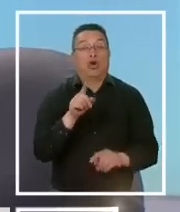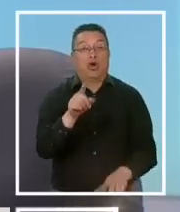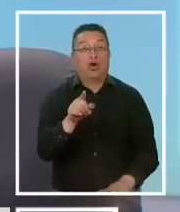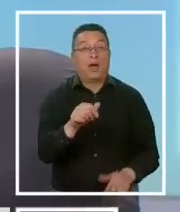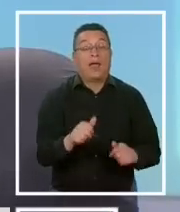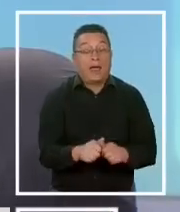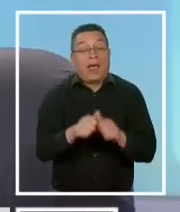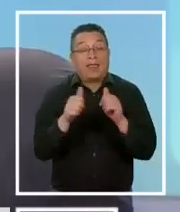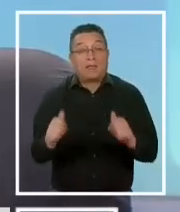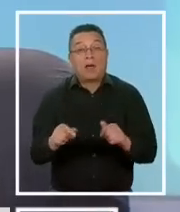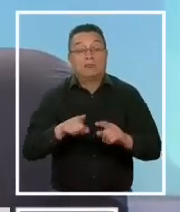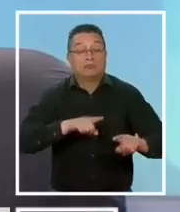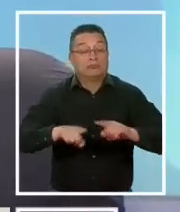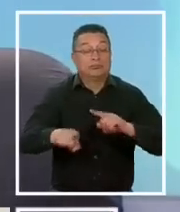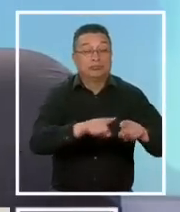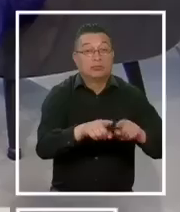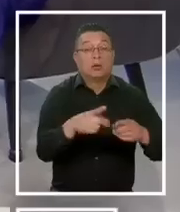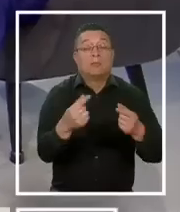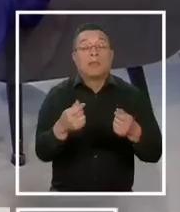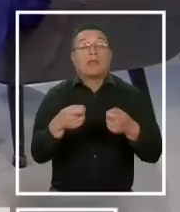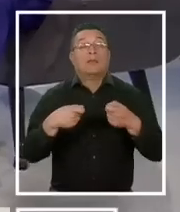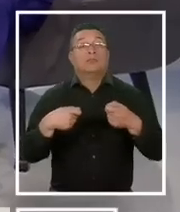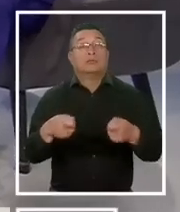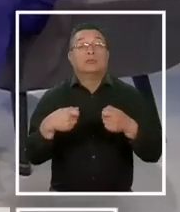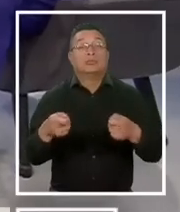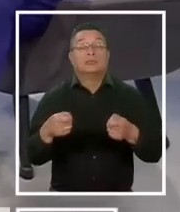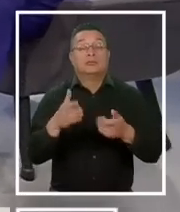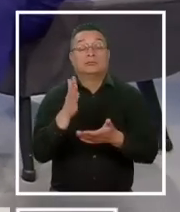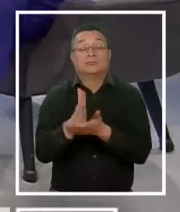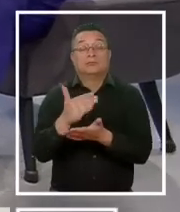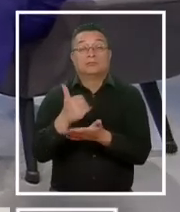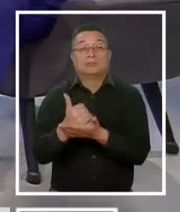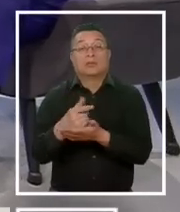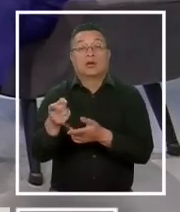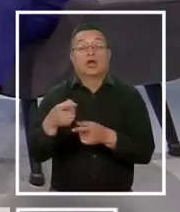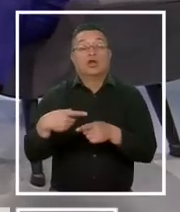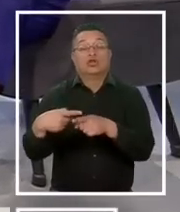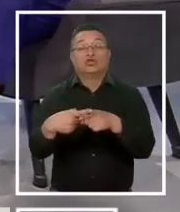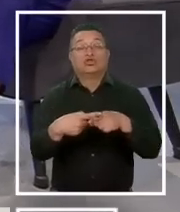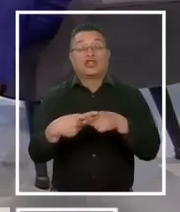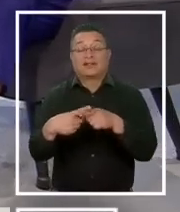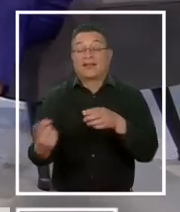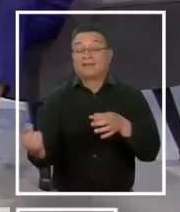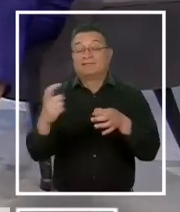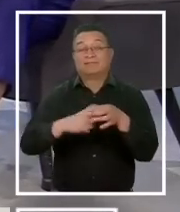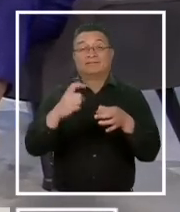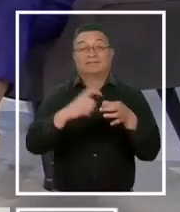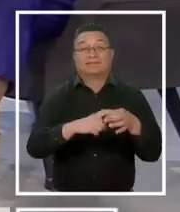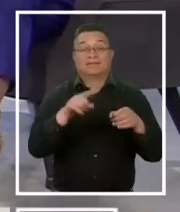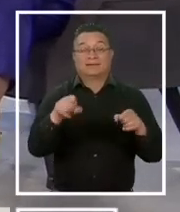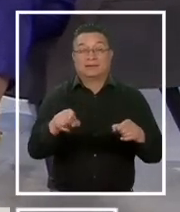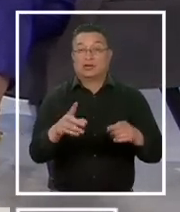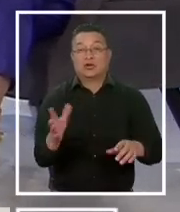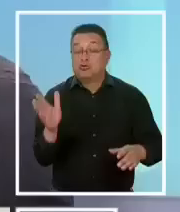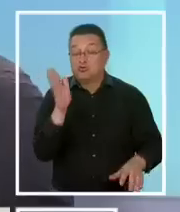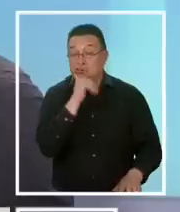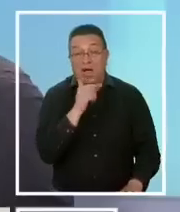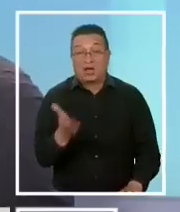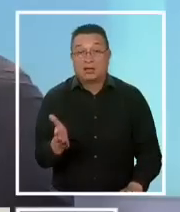por usted y que tampoco se han decretado diligencias sobre los flujos de dineros en las operaciones con la sociedad vinculadas e instrumentales